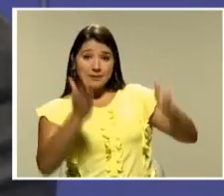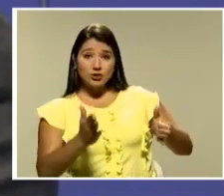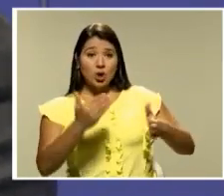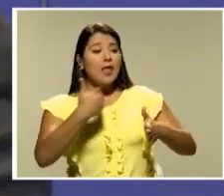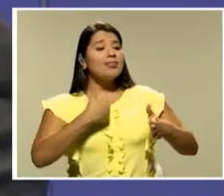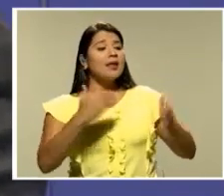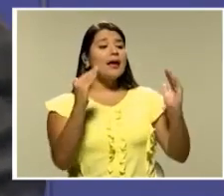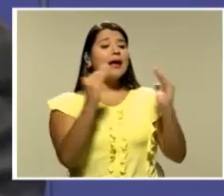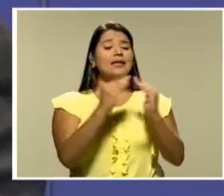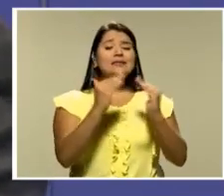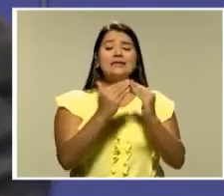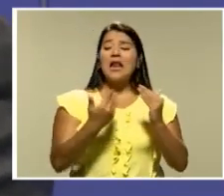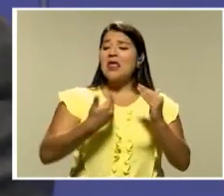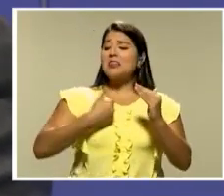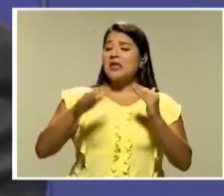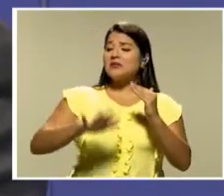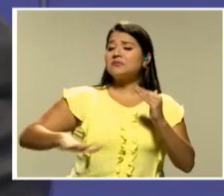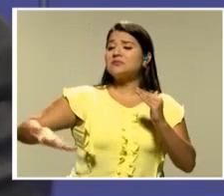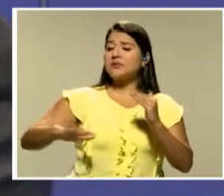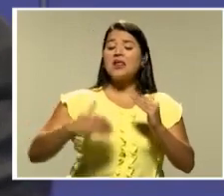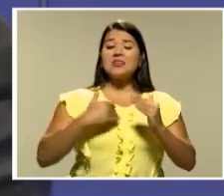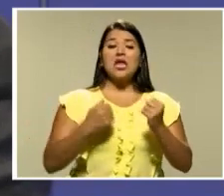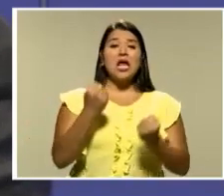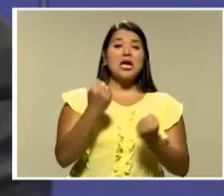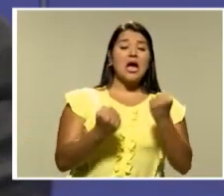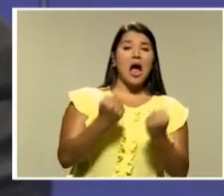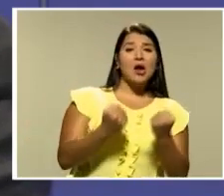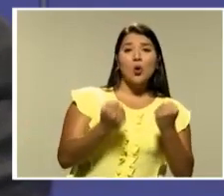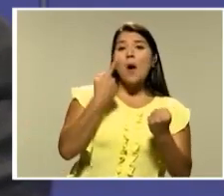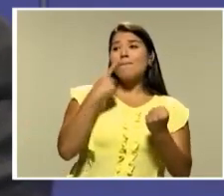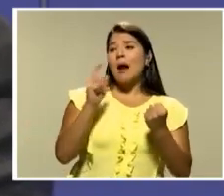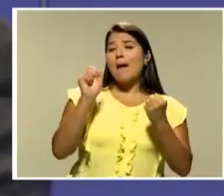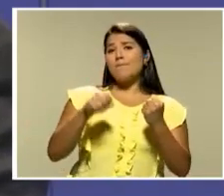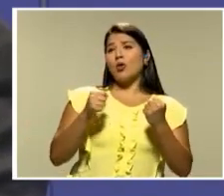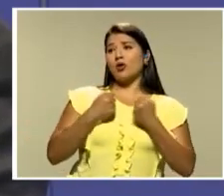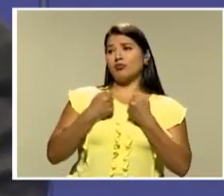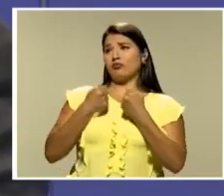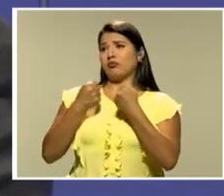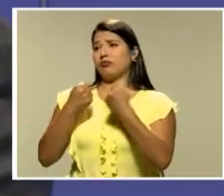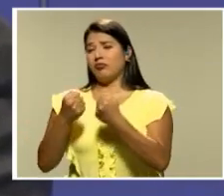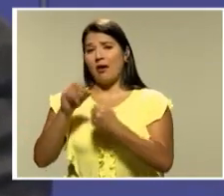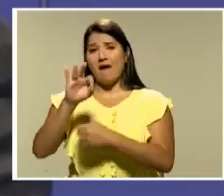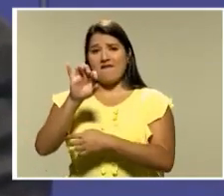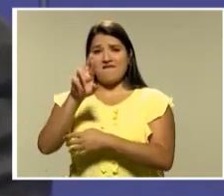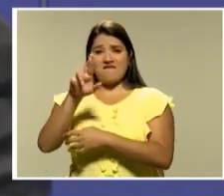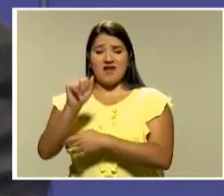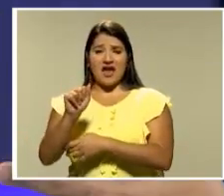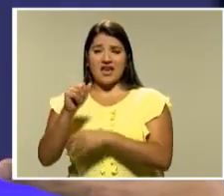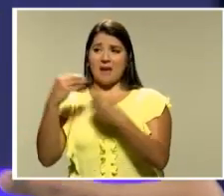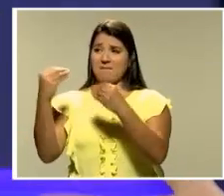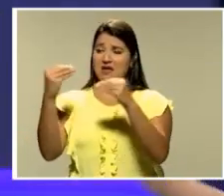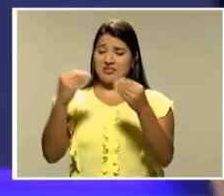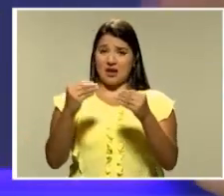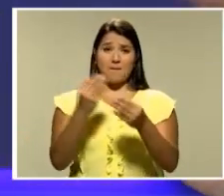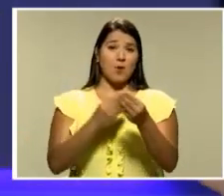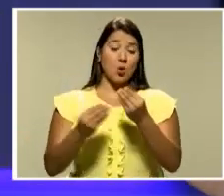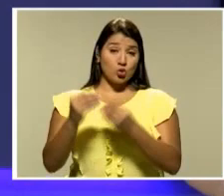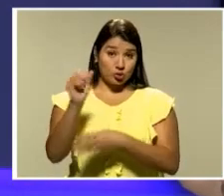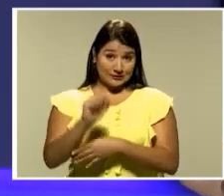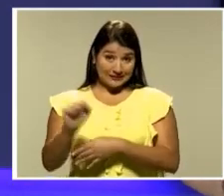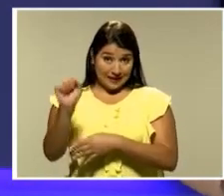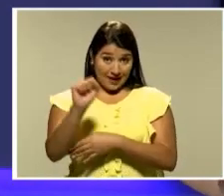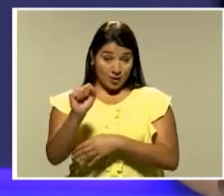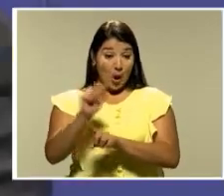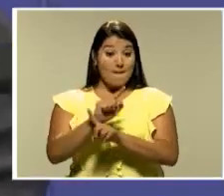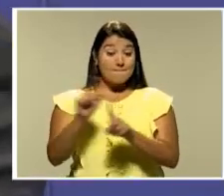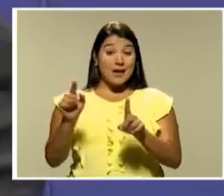su casita, tiene tal vez el carrito para llevarlo a la feria los sábados, digamos, todo el producto, sí, que cuando